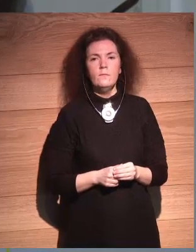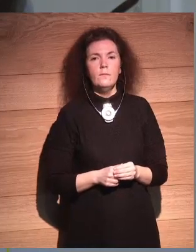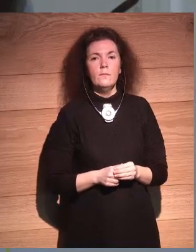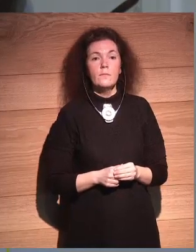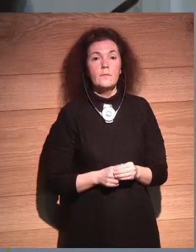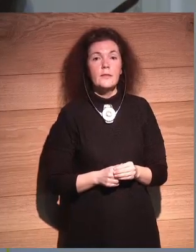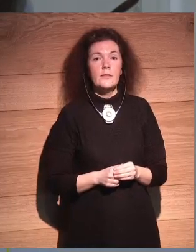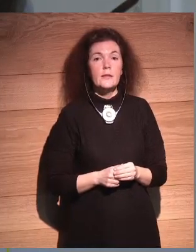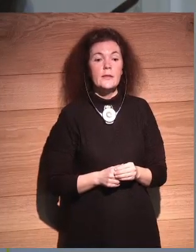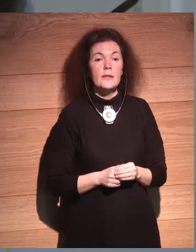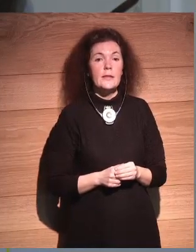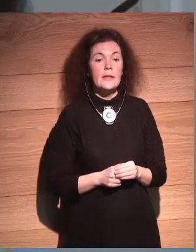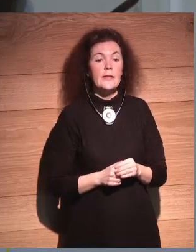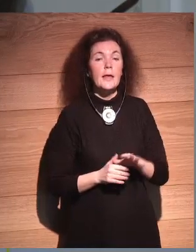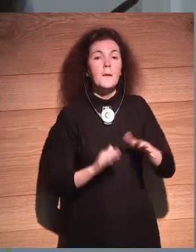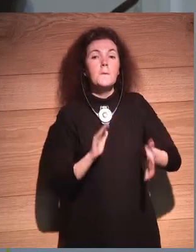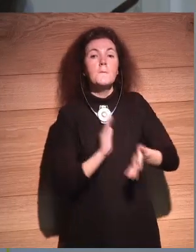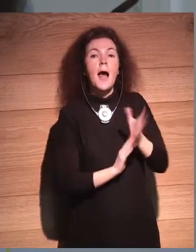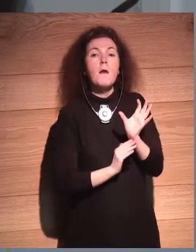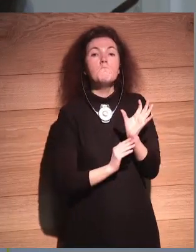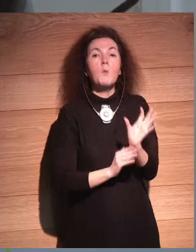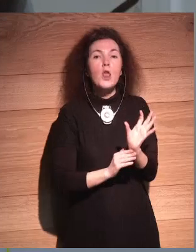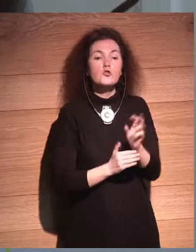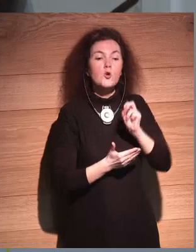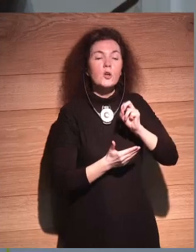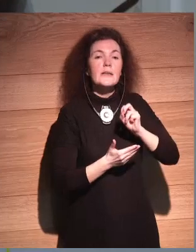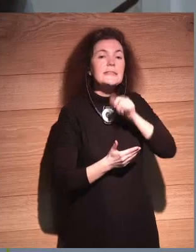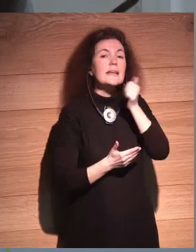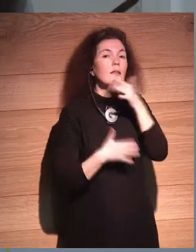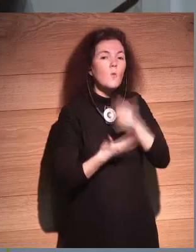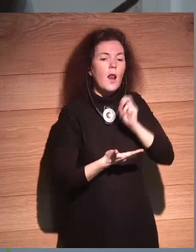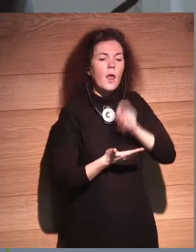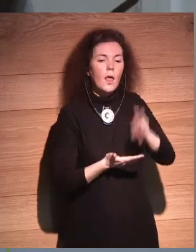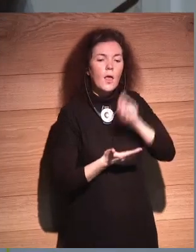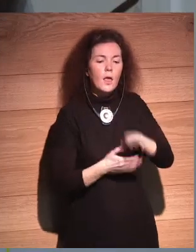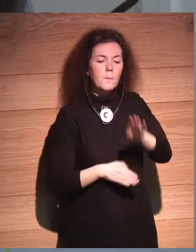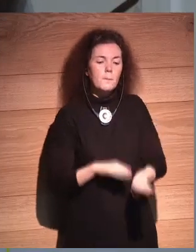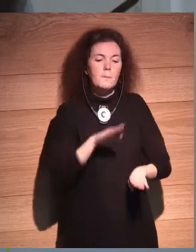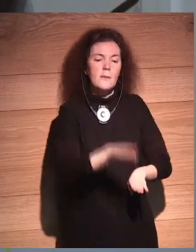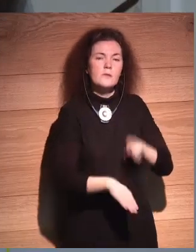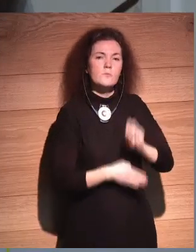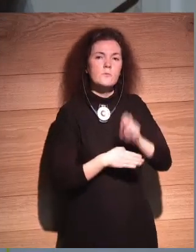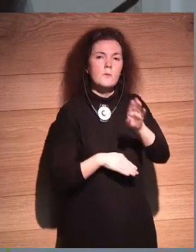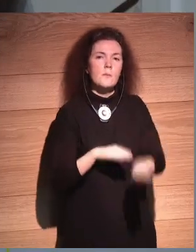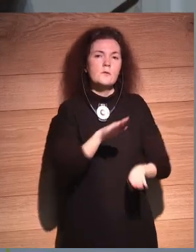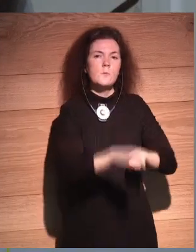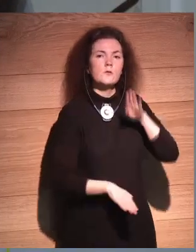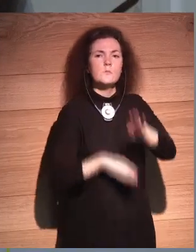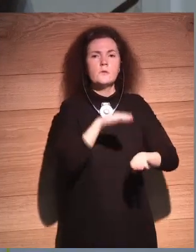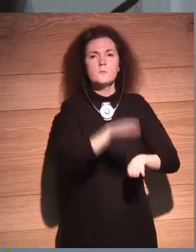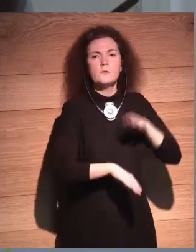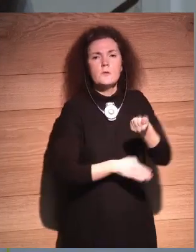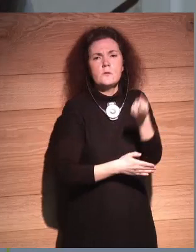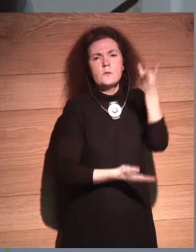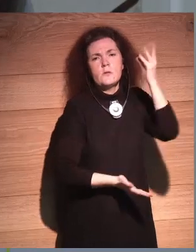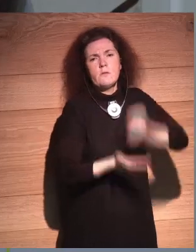El secreto para llegar al Polo Sur es ir poniendo un pie detrás del otro el número suficiente de veces. Desde un punto de vista